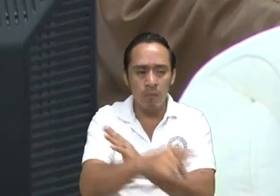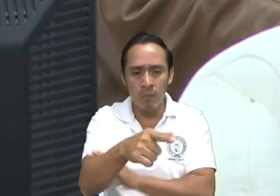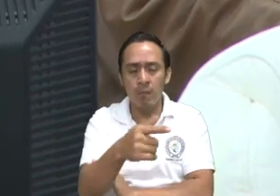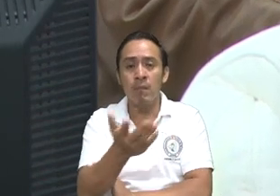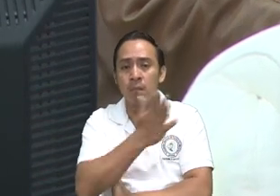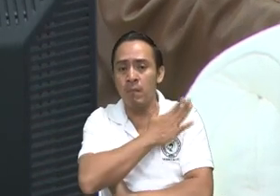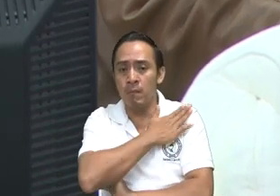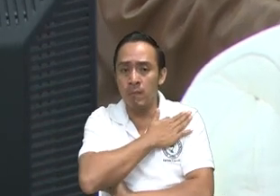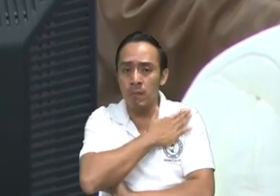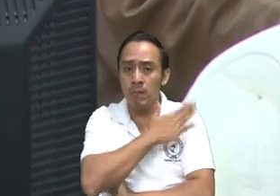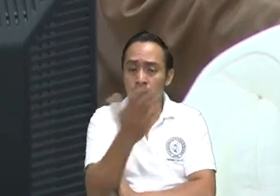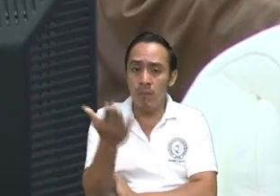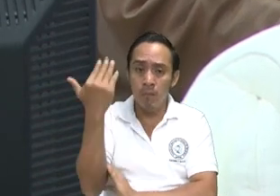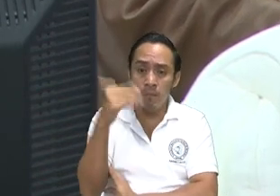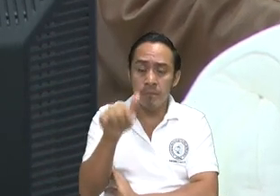de los Somoza,